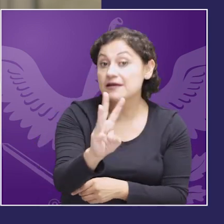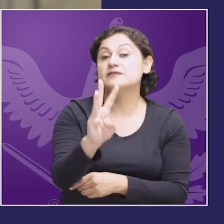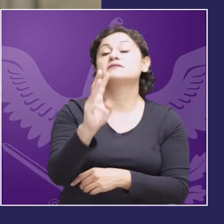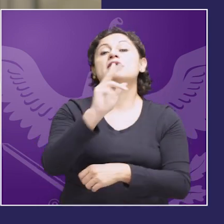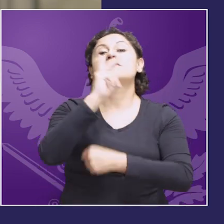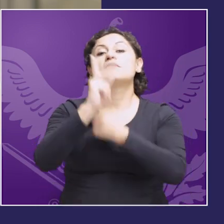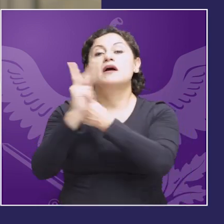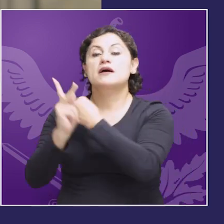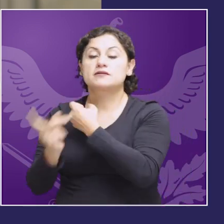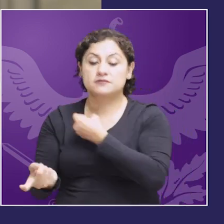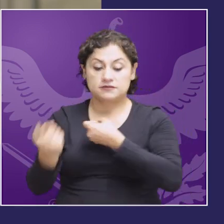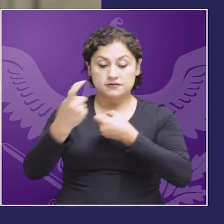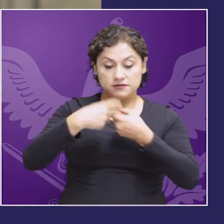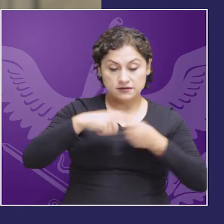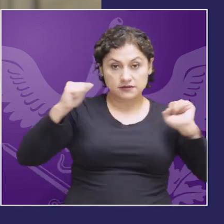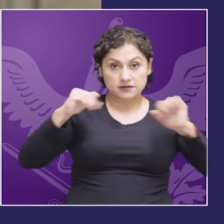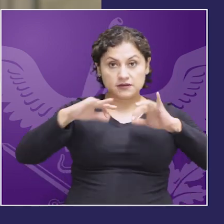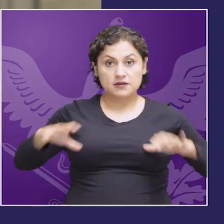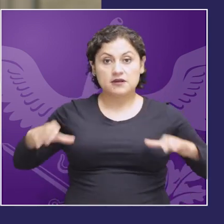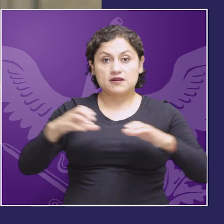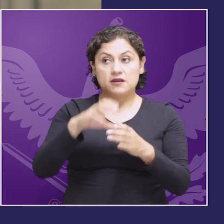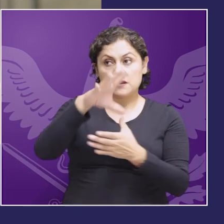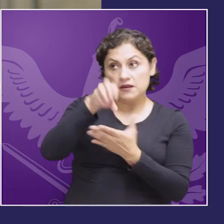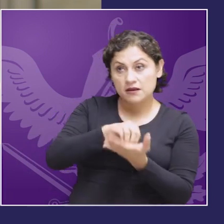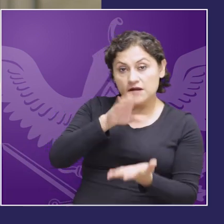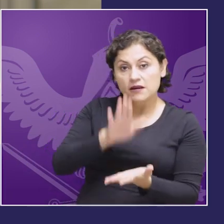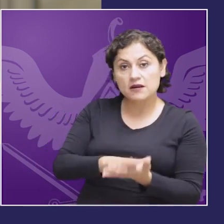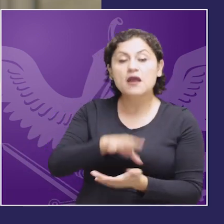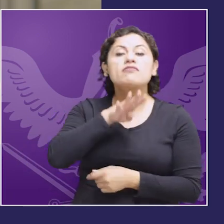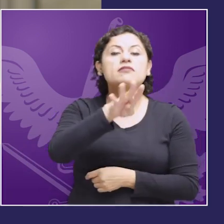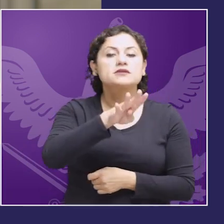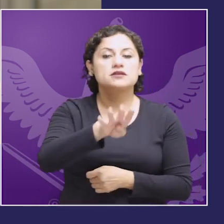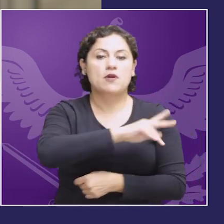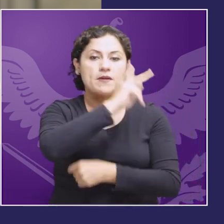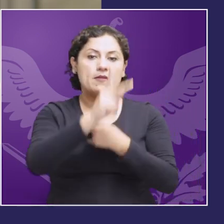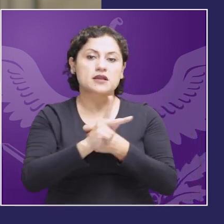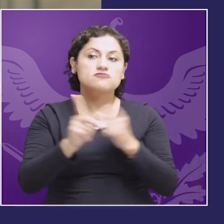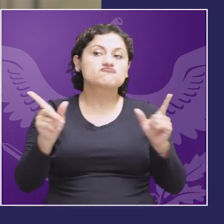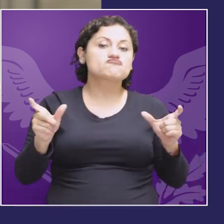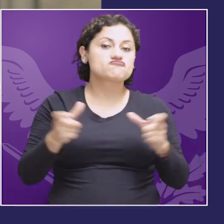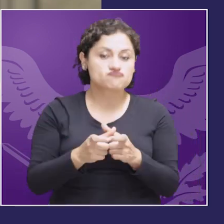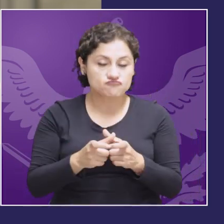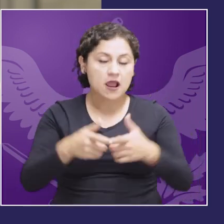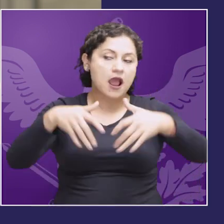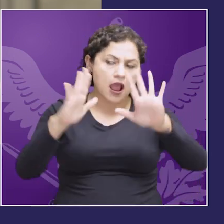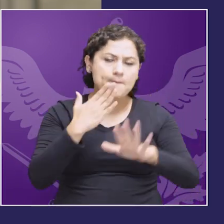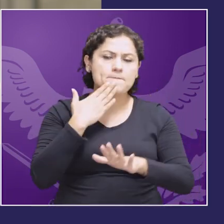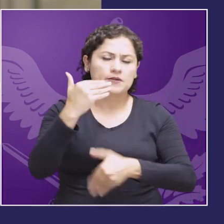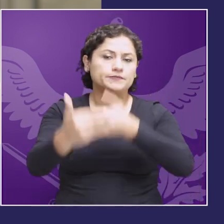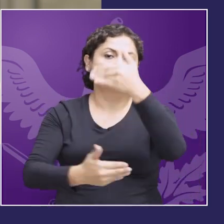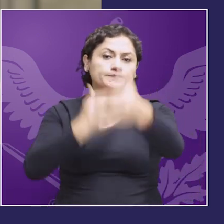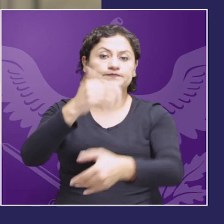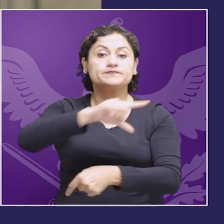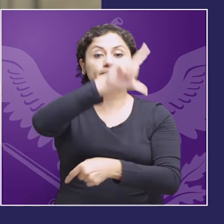femicidio y feminicidio. De los 23 países que integran la cumbre, completaron el registro 19. O sea, no tuvimos éxito total, pero no es